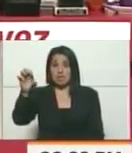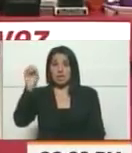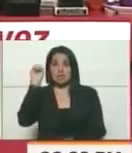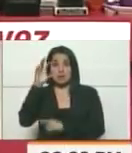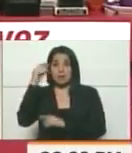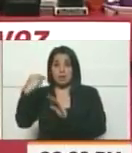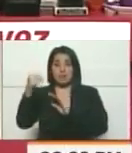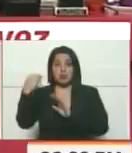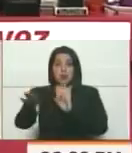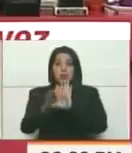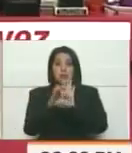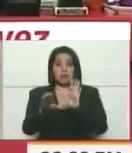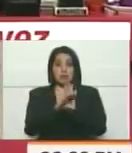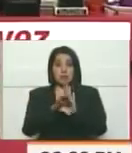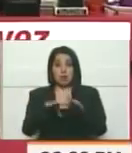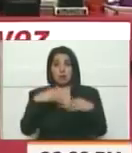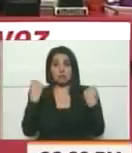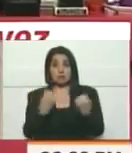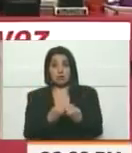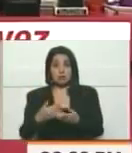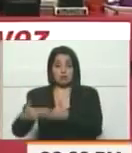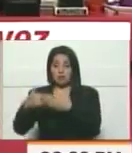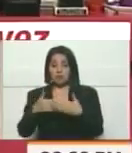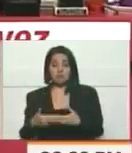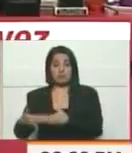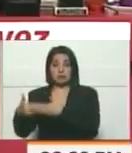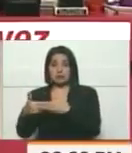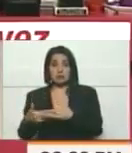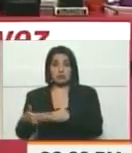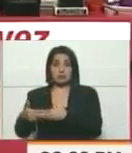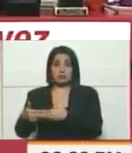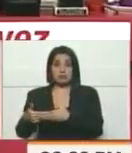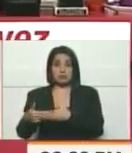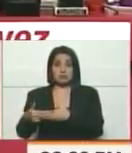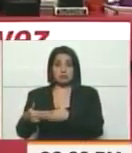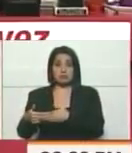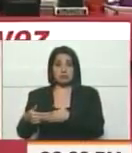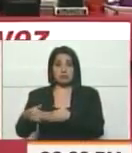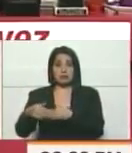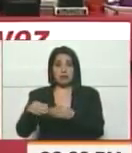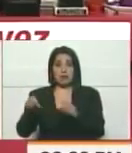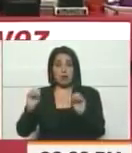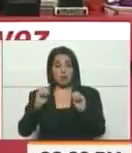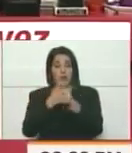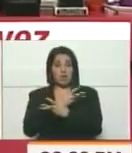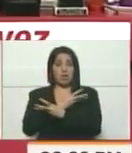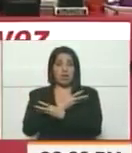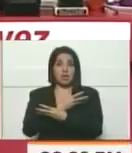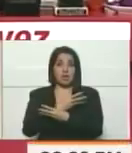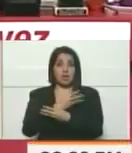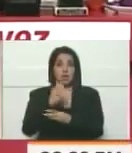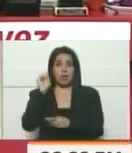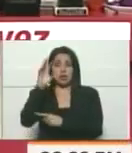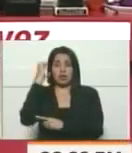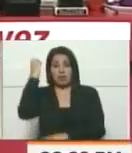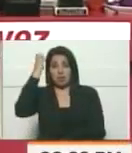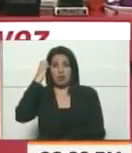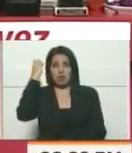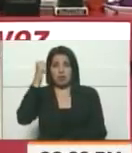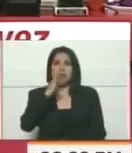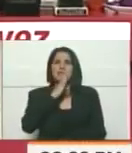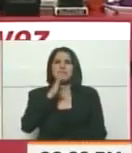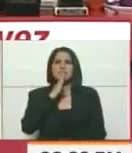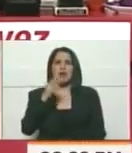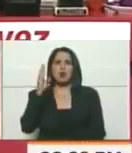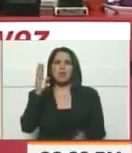República Bolivariana de Venezuela, a la Organización de los Estados Unidos, de las Naciones Unidas, a la Organización de los Estados Americanos, al Parlamento Europeo, al Banco